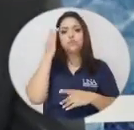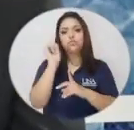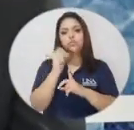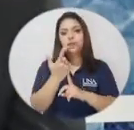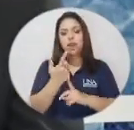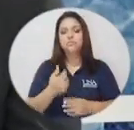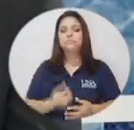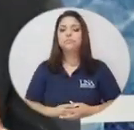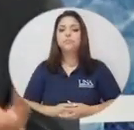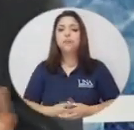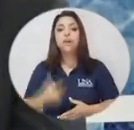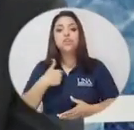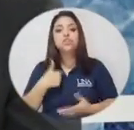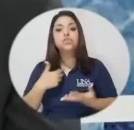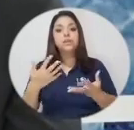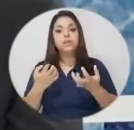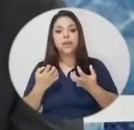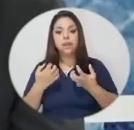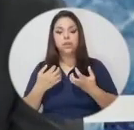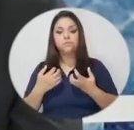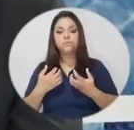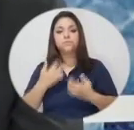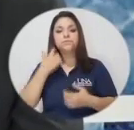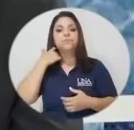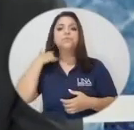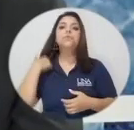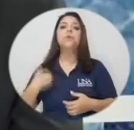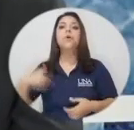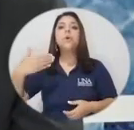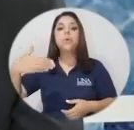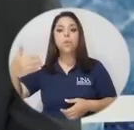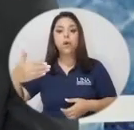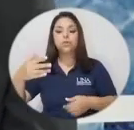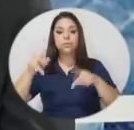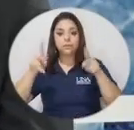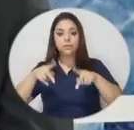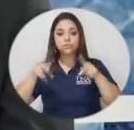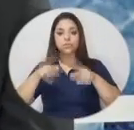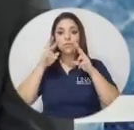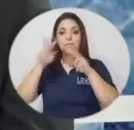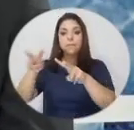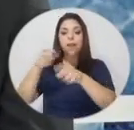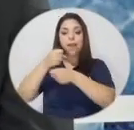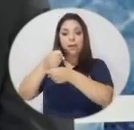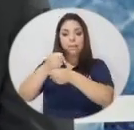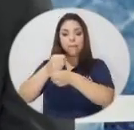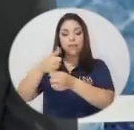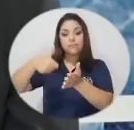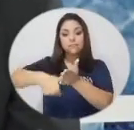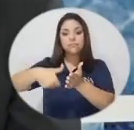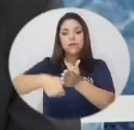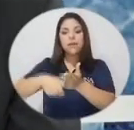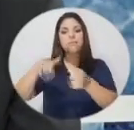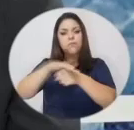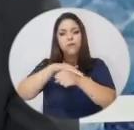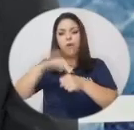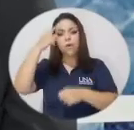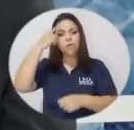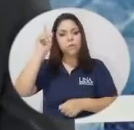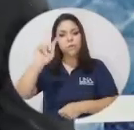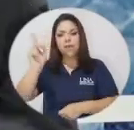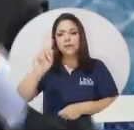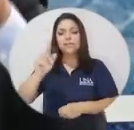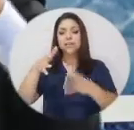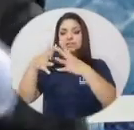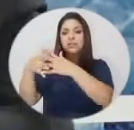sociales. Yo lo que quisiera cuando la gente observe la campaña en los Estados Unidos y la elección es que se quiten de la cabeza la idea